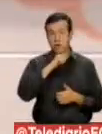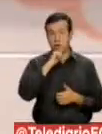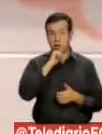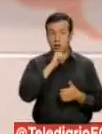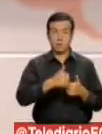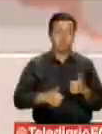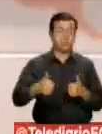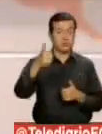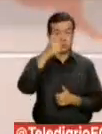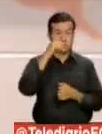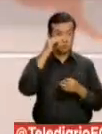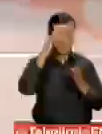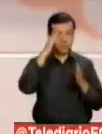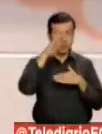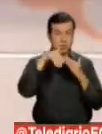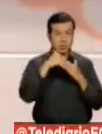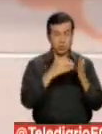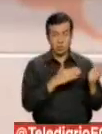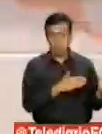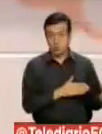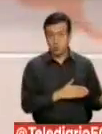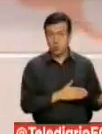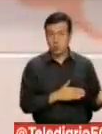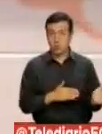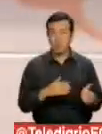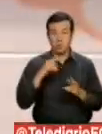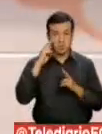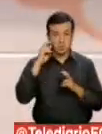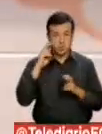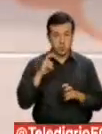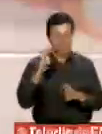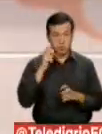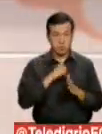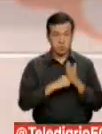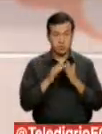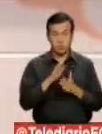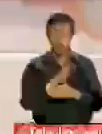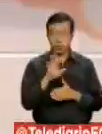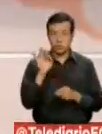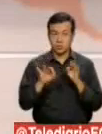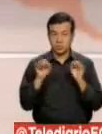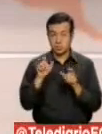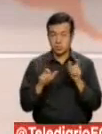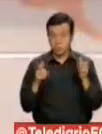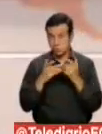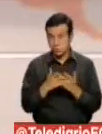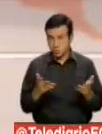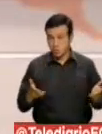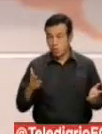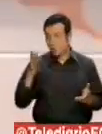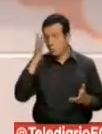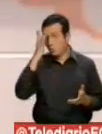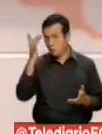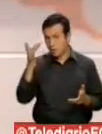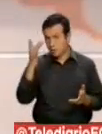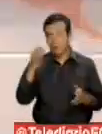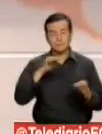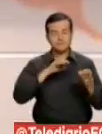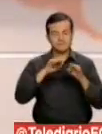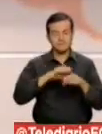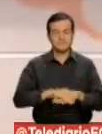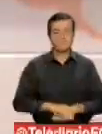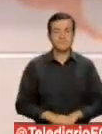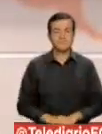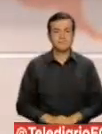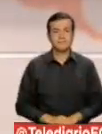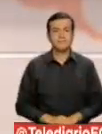justamente todo lo que tenía que ver con la investigación de los ministros y sus representantes. ¿Por qué decimos esto? Porque sí